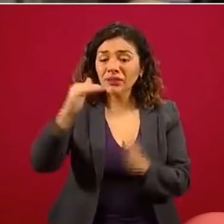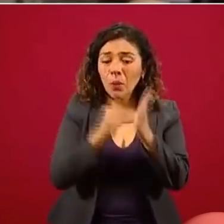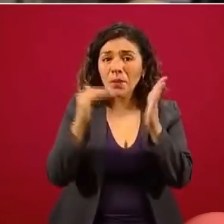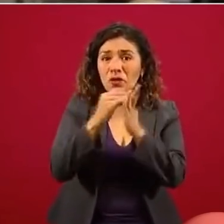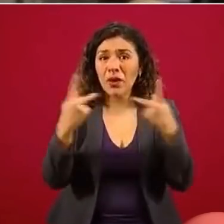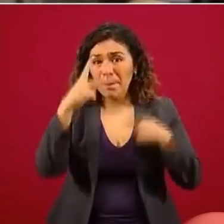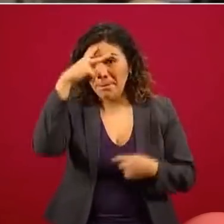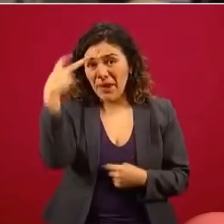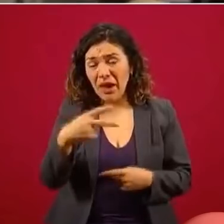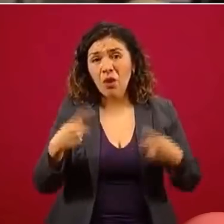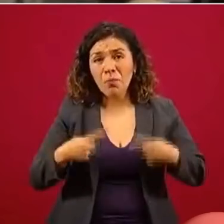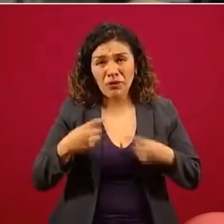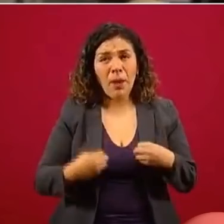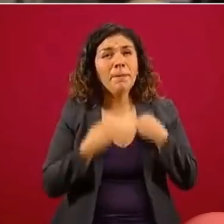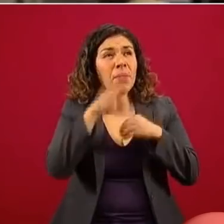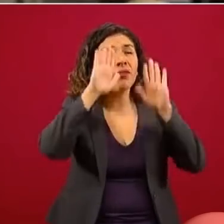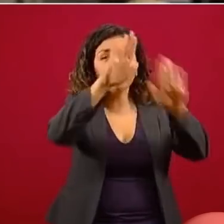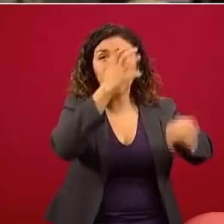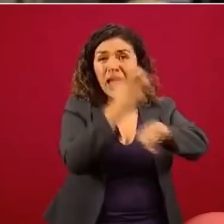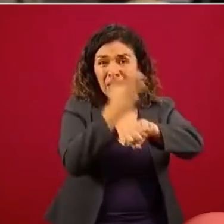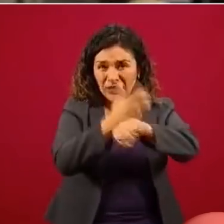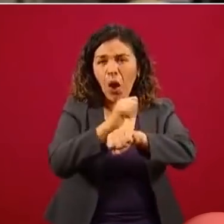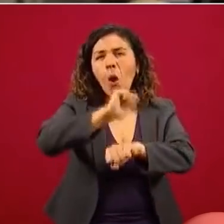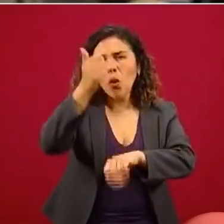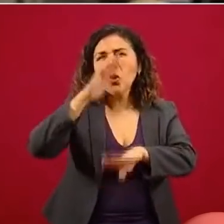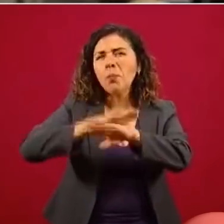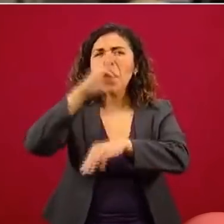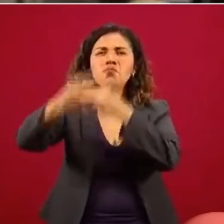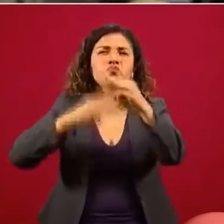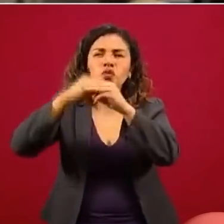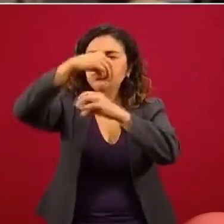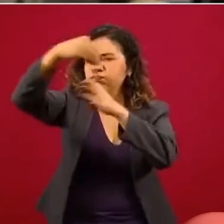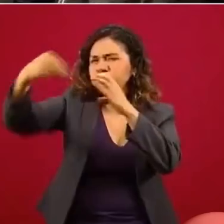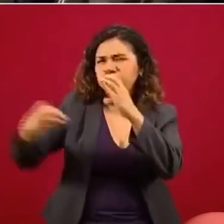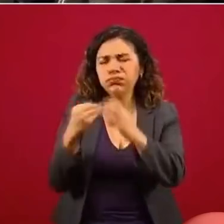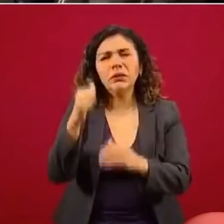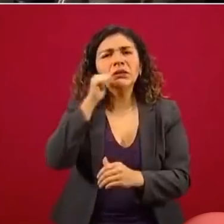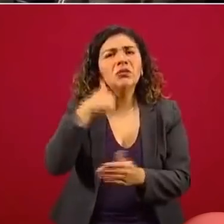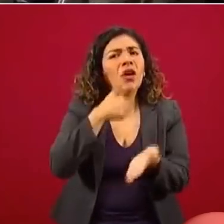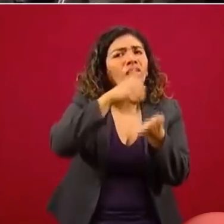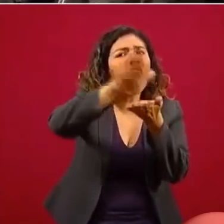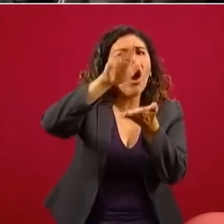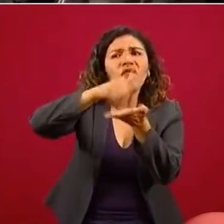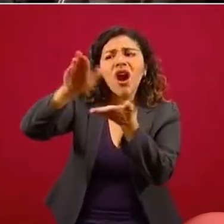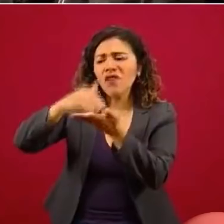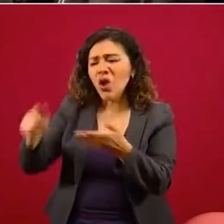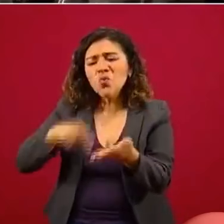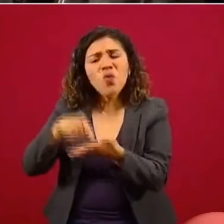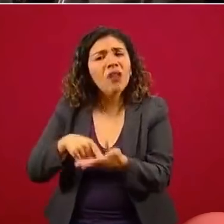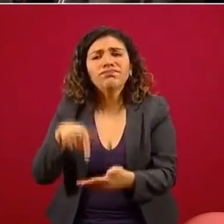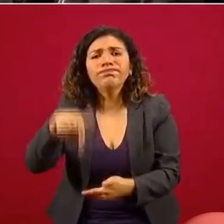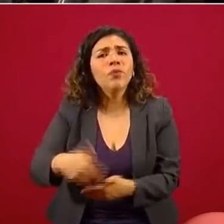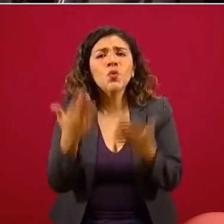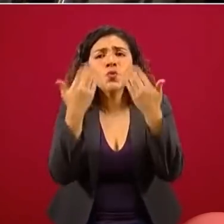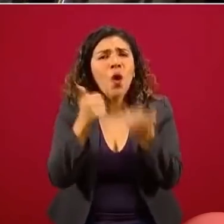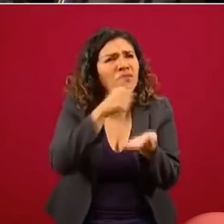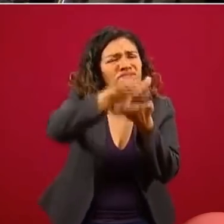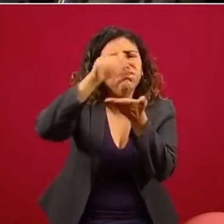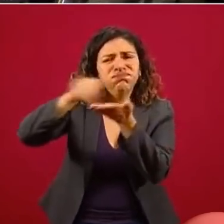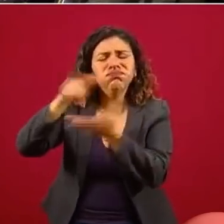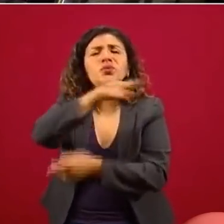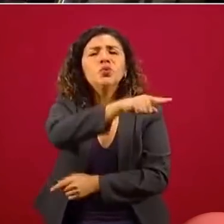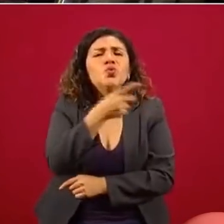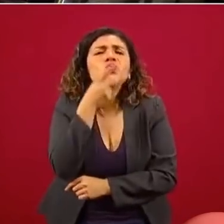que viven en Estados Unidos y otros alrededor del mundo los hemos expulsado de su tierra y sus familias. ¿Qué les puede